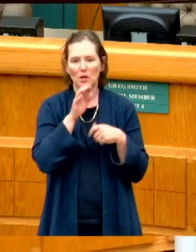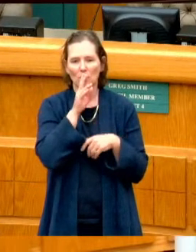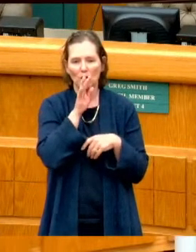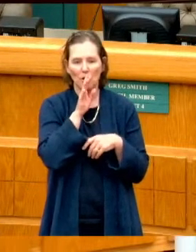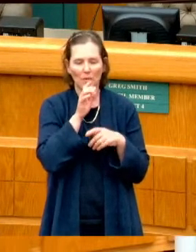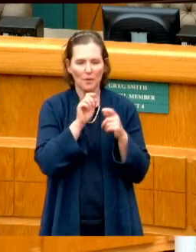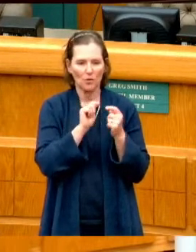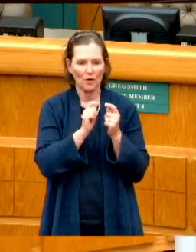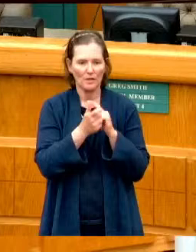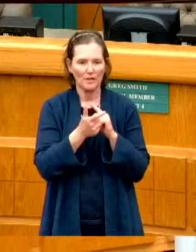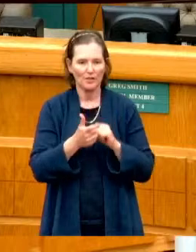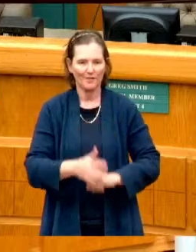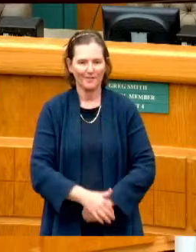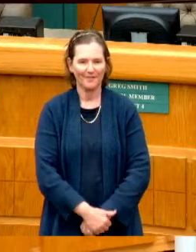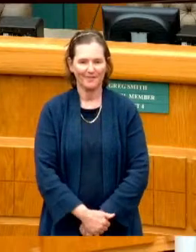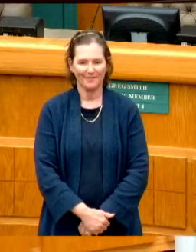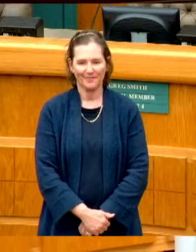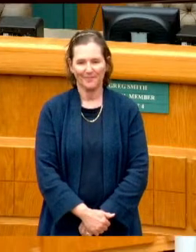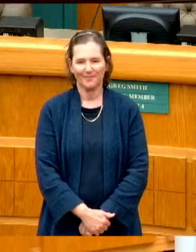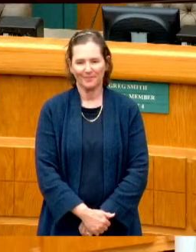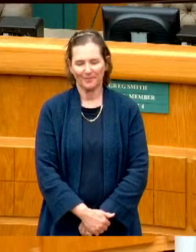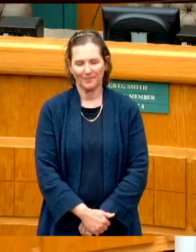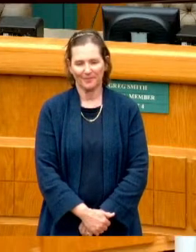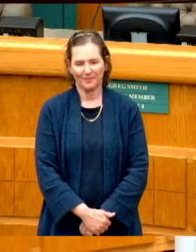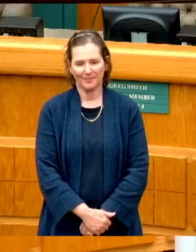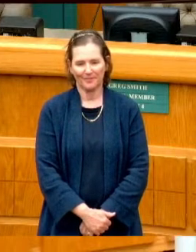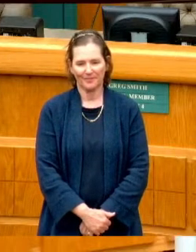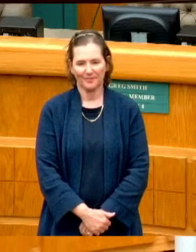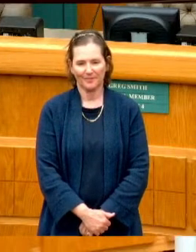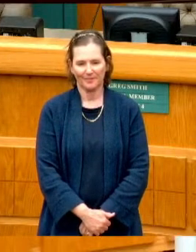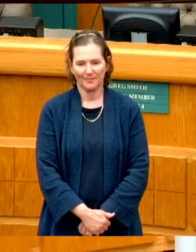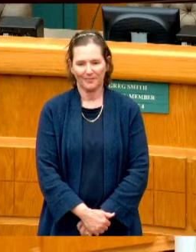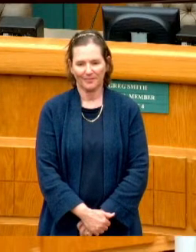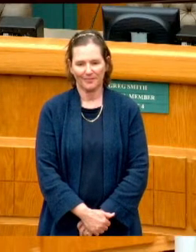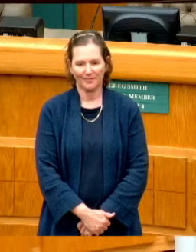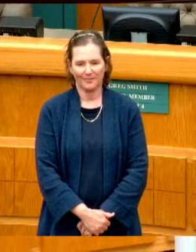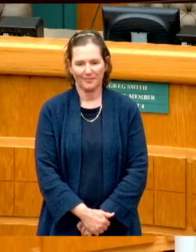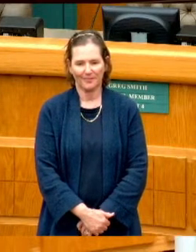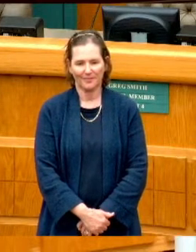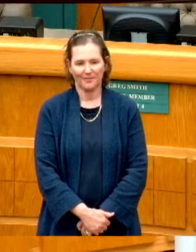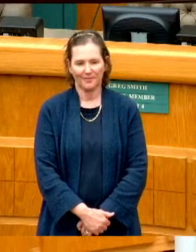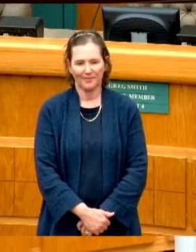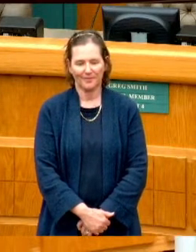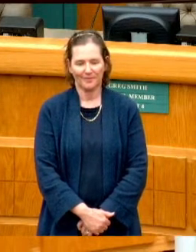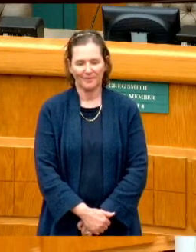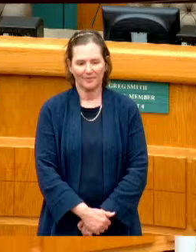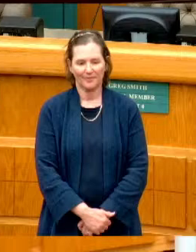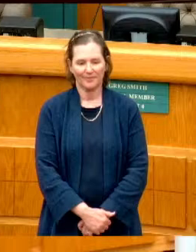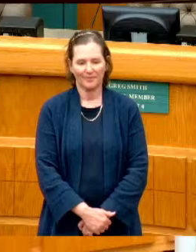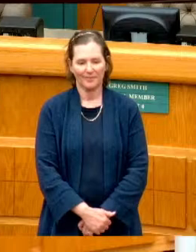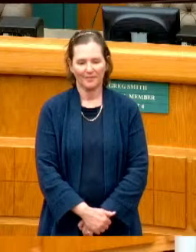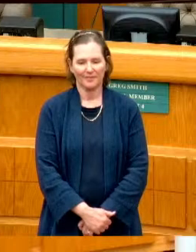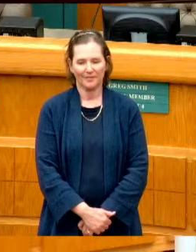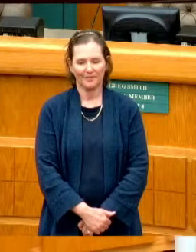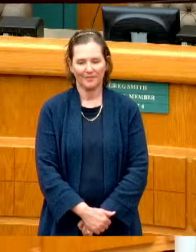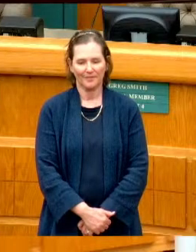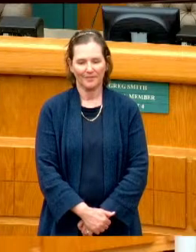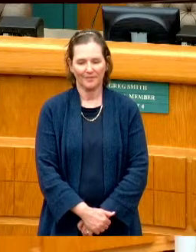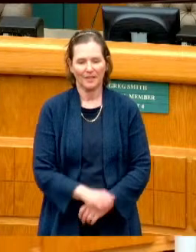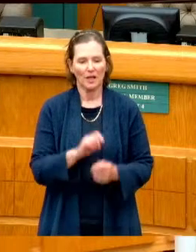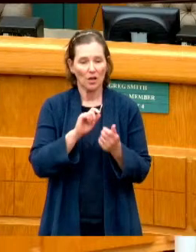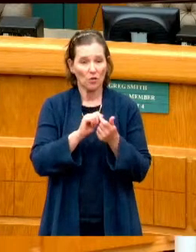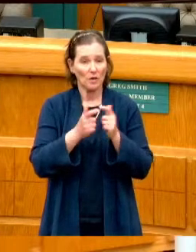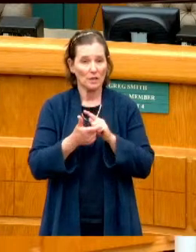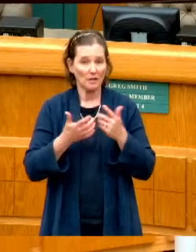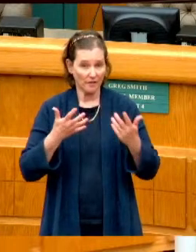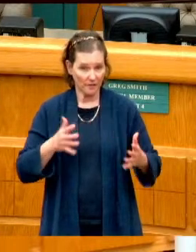continuar con la vacunación masiva a un ritmo mayor. El Distrito de Salud puede administrar 5,000 dosis en 5 horas y junto con equipos más chicos llamados